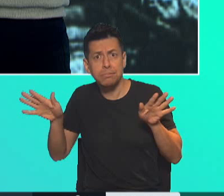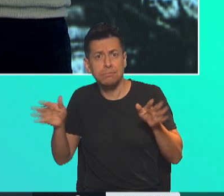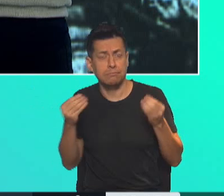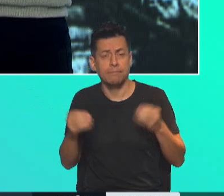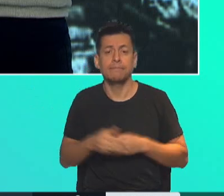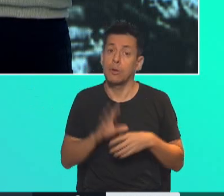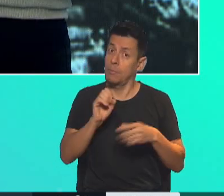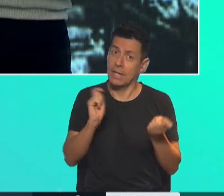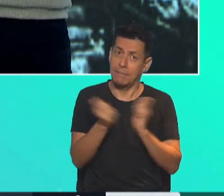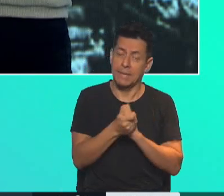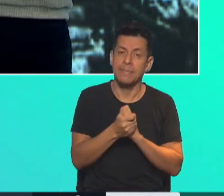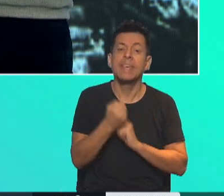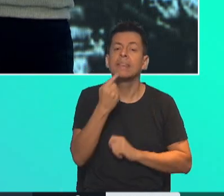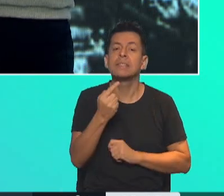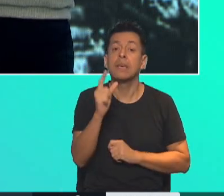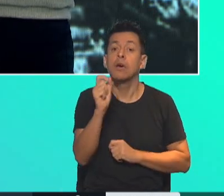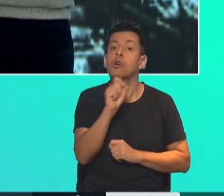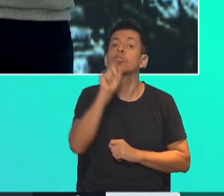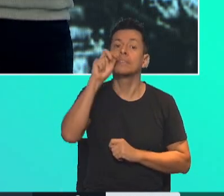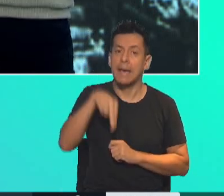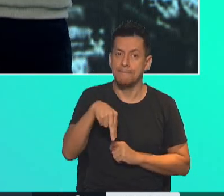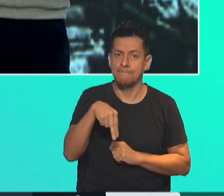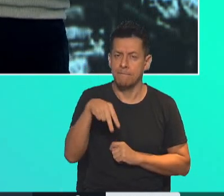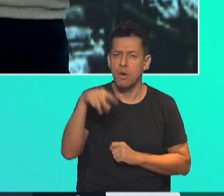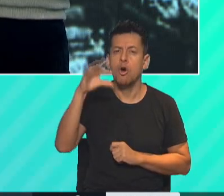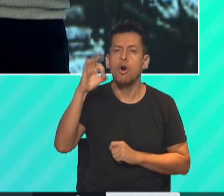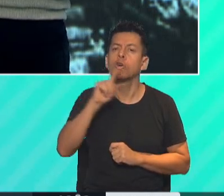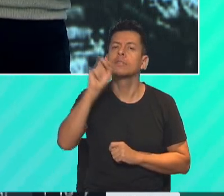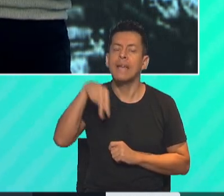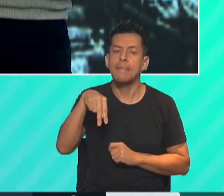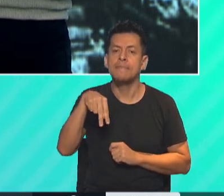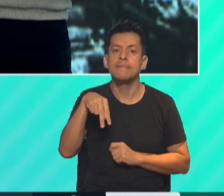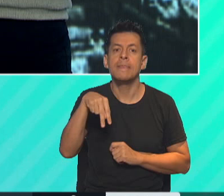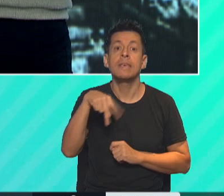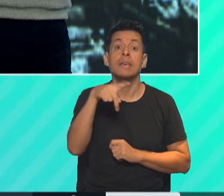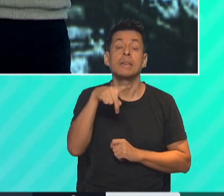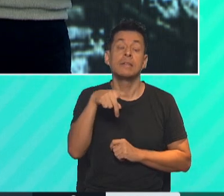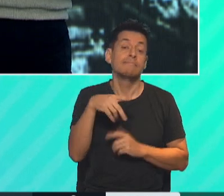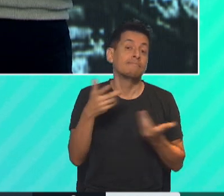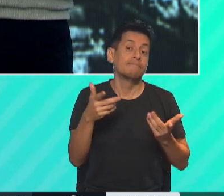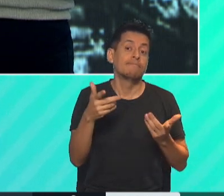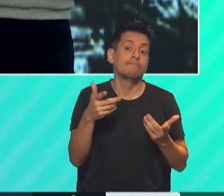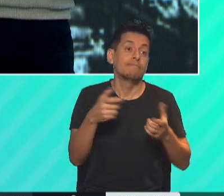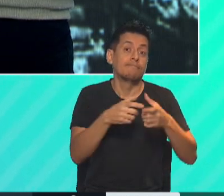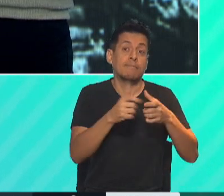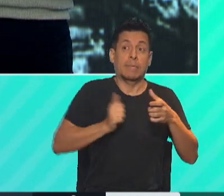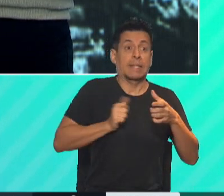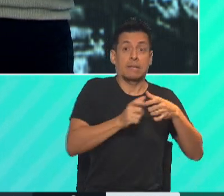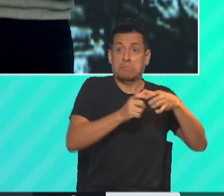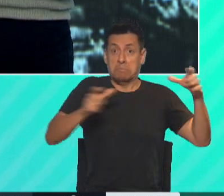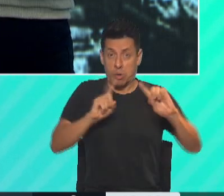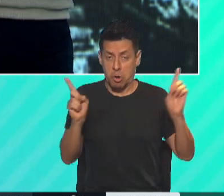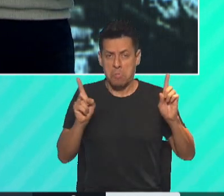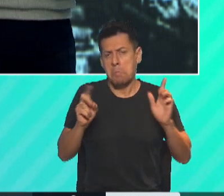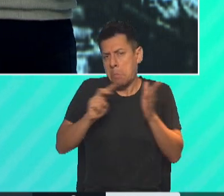si la otan a partir de esta incorporación no se expandía militarmente no pues no iba a haber problemas con estos países dice